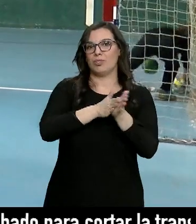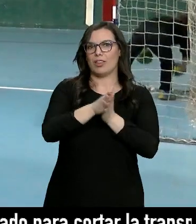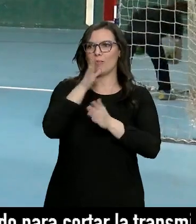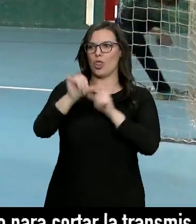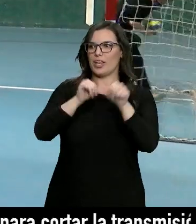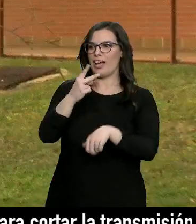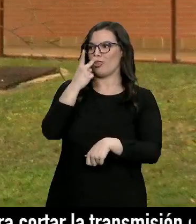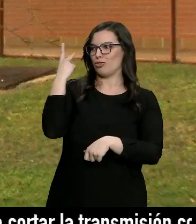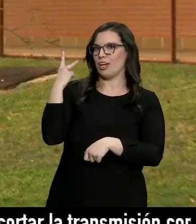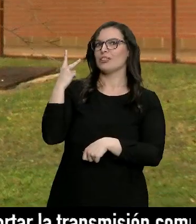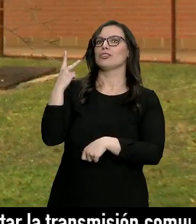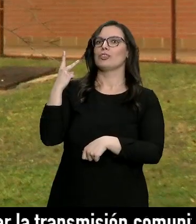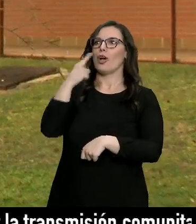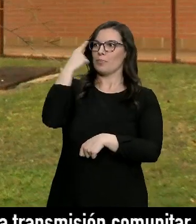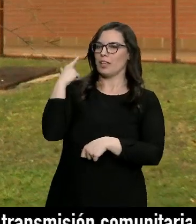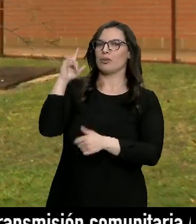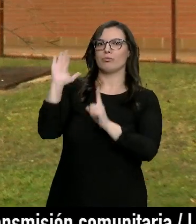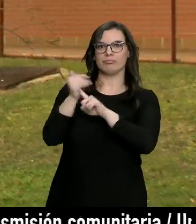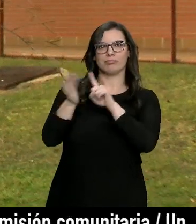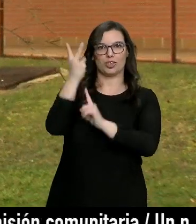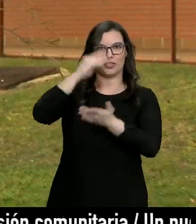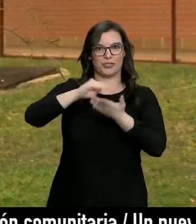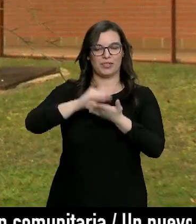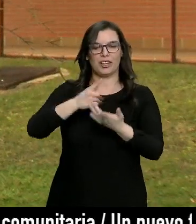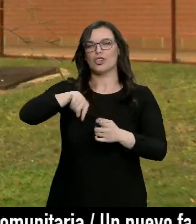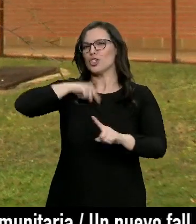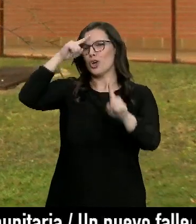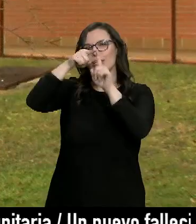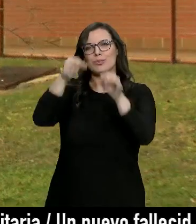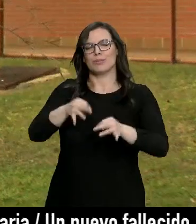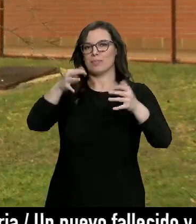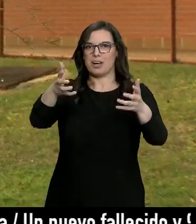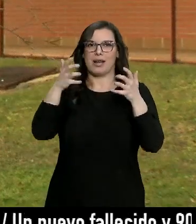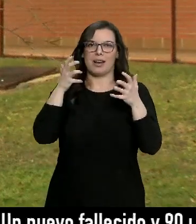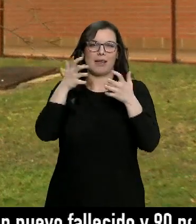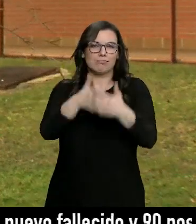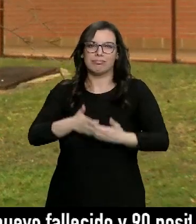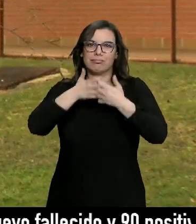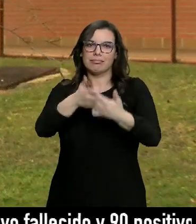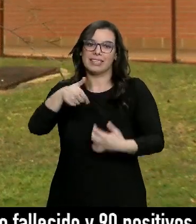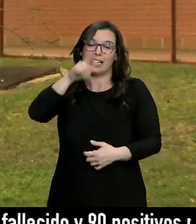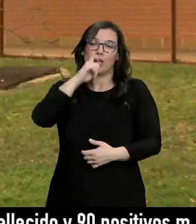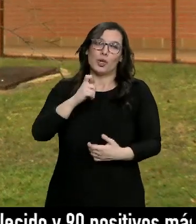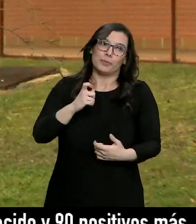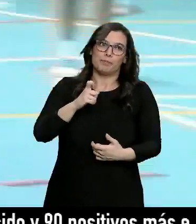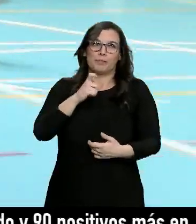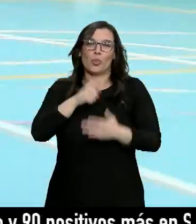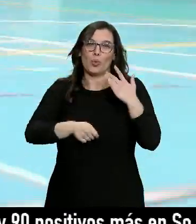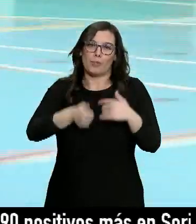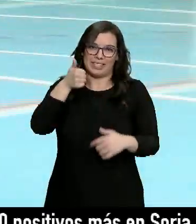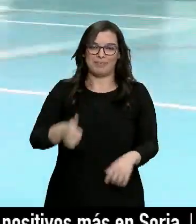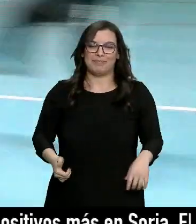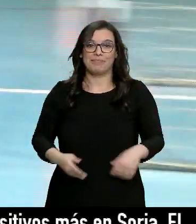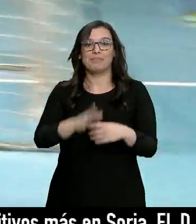ligas. Pelearemos y no nos vamos a rendir, está claro que nuestro objetivo, nuestro sueño siempre es ganar, ¿no? Y haremos por ello, lo que pasa es que este año va a ser un poquito más duro todavía.